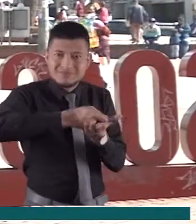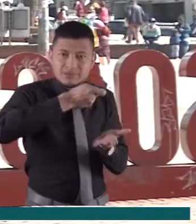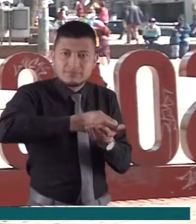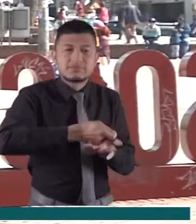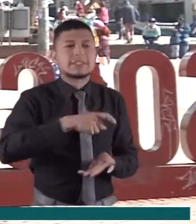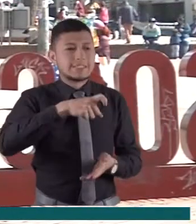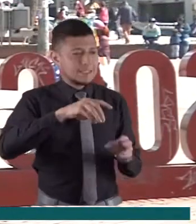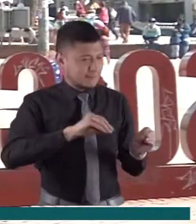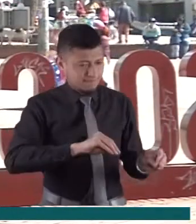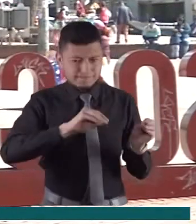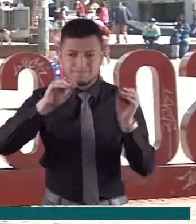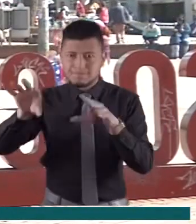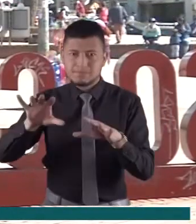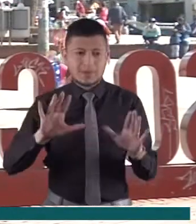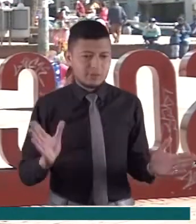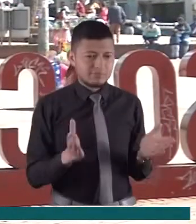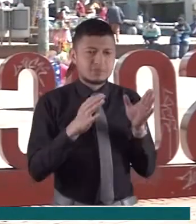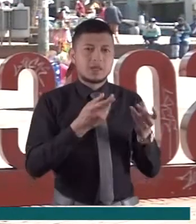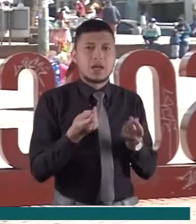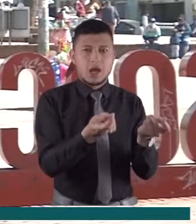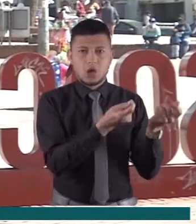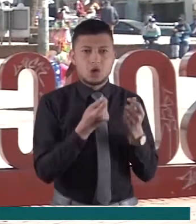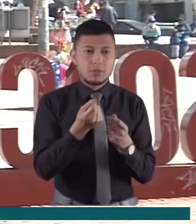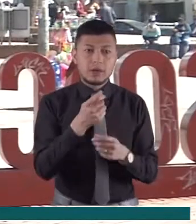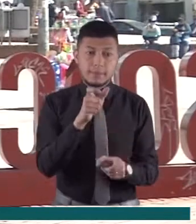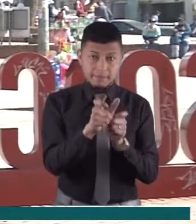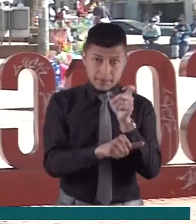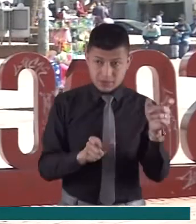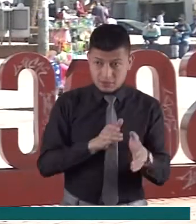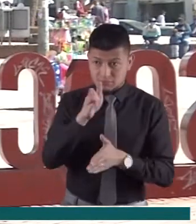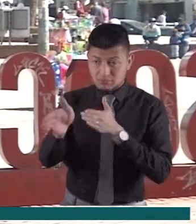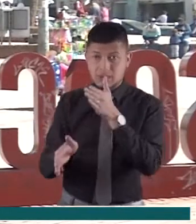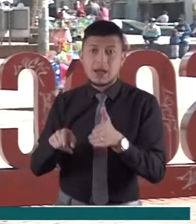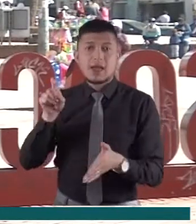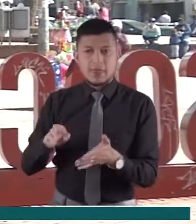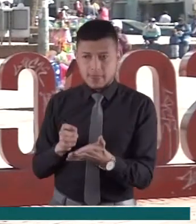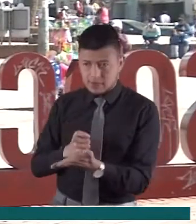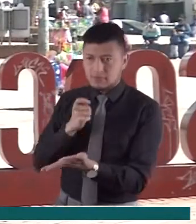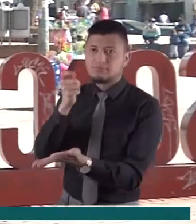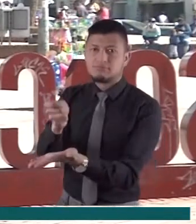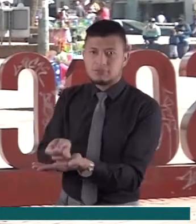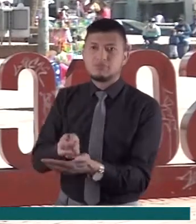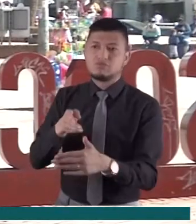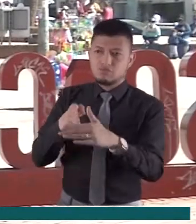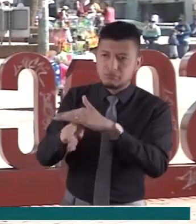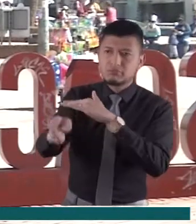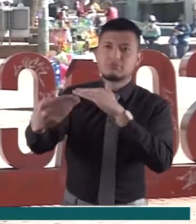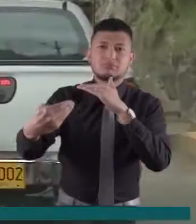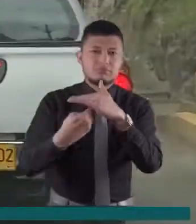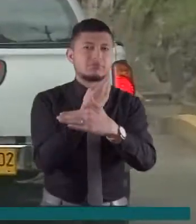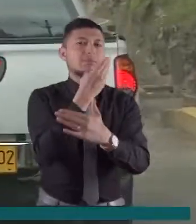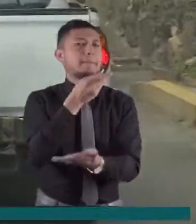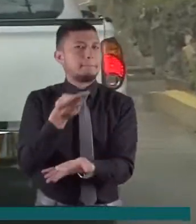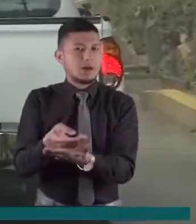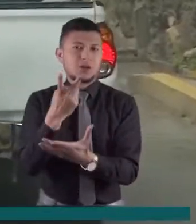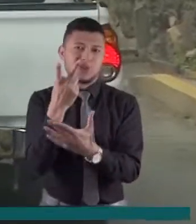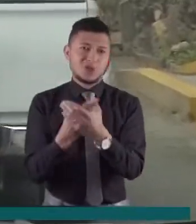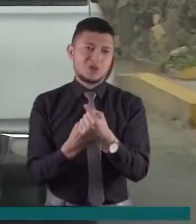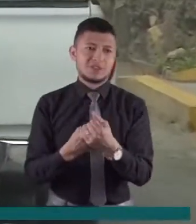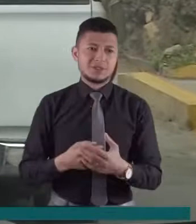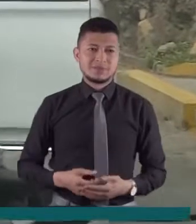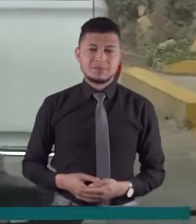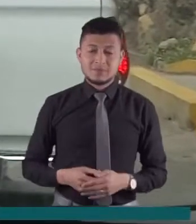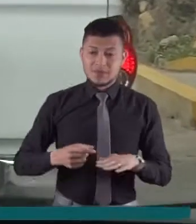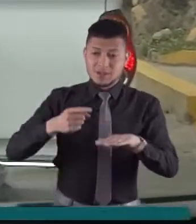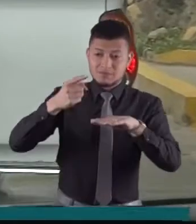reactivar la economía en la zona pues quienes visitan este lugar deben pagar el peaje tanto de ida como de regreso el peaje del